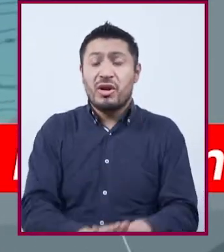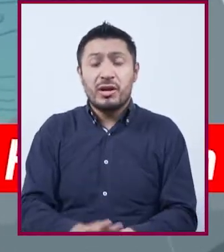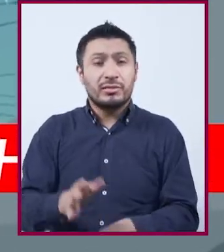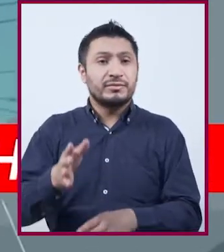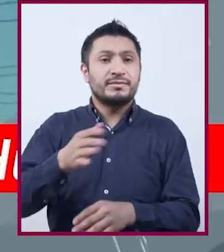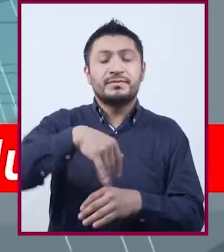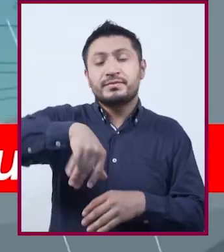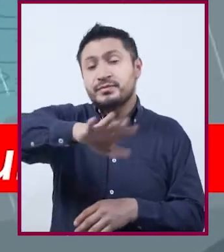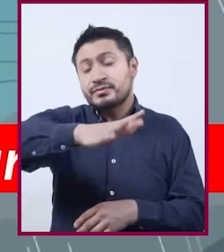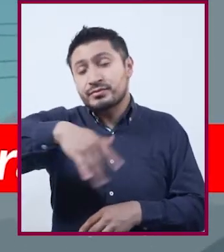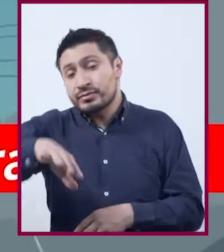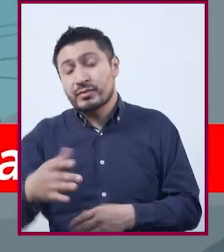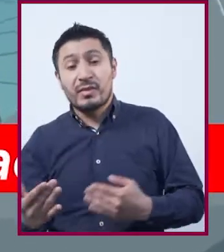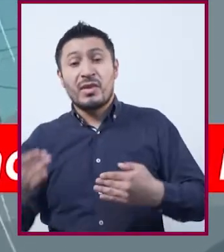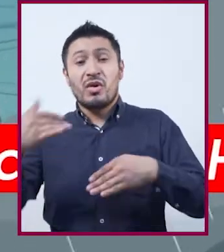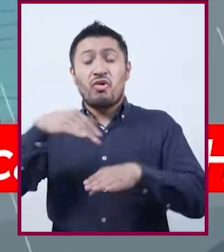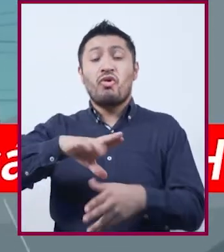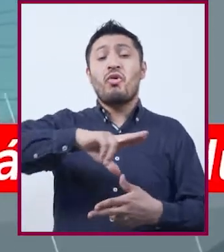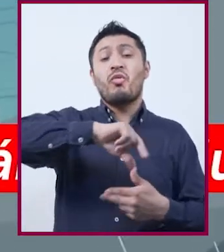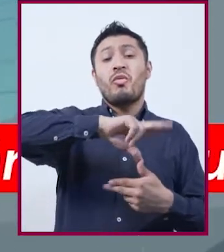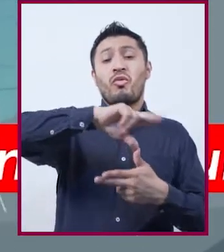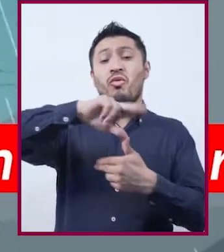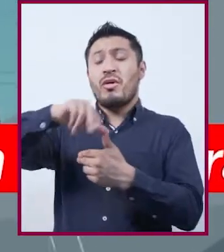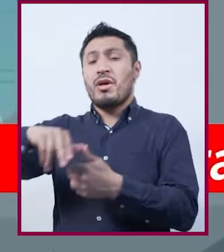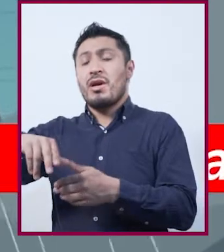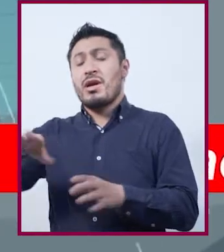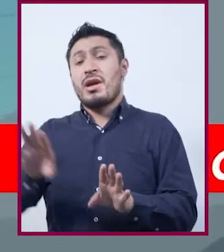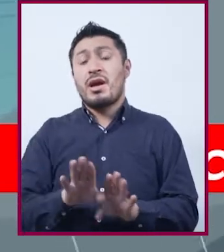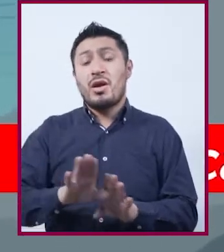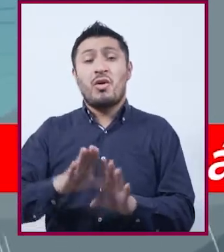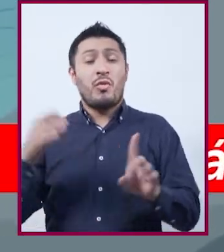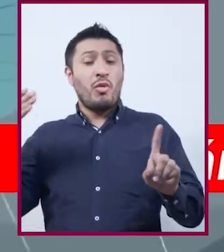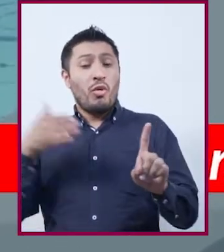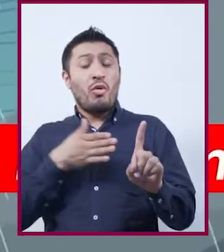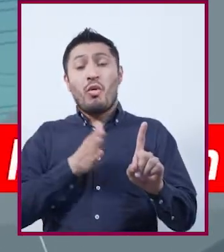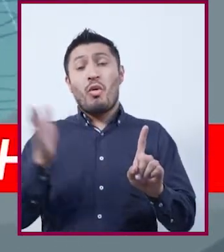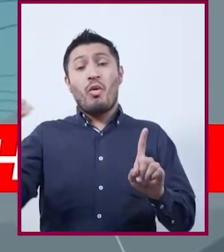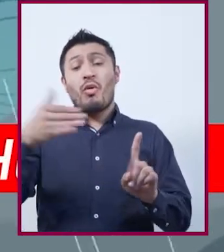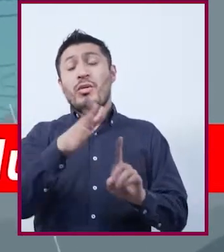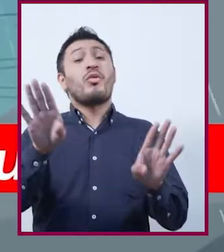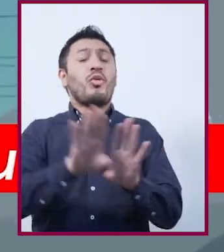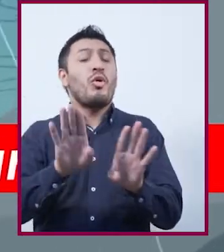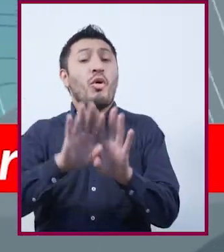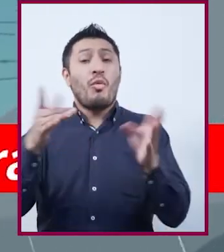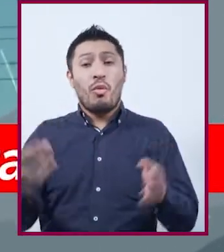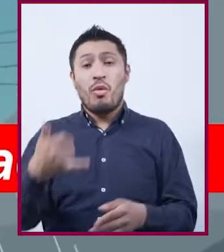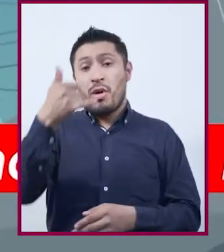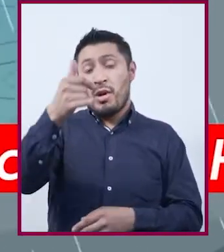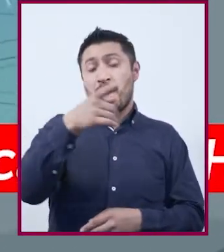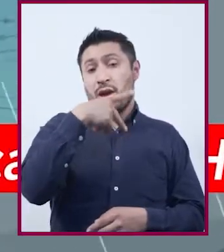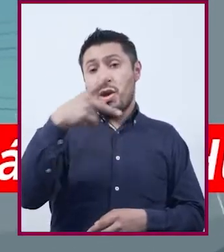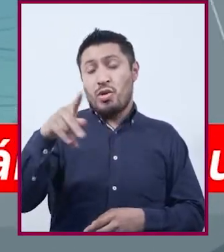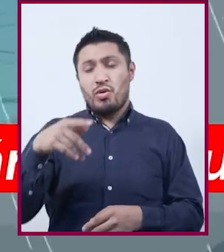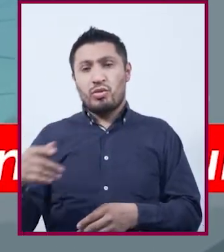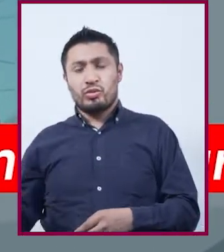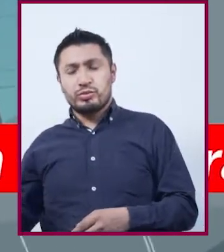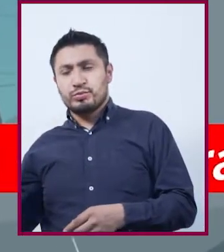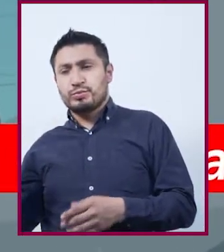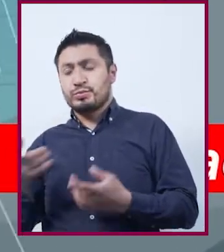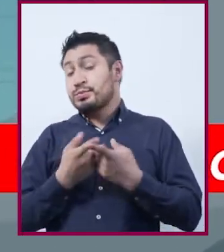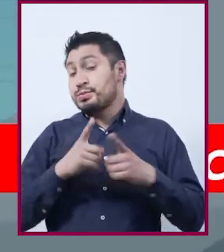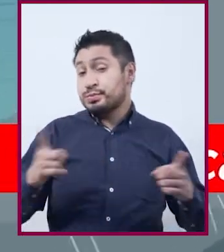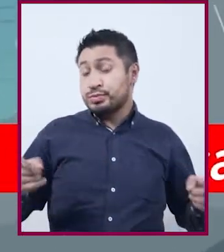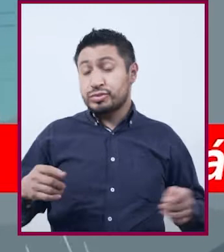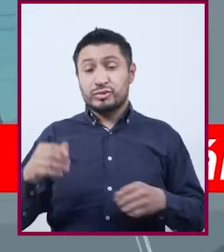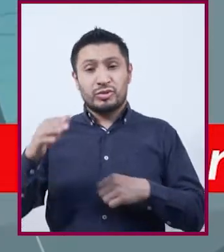Me mantengo informado de la trayectoria de dicho huracán. y su desarrollo que va teniendo en las